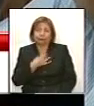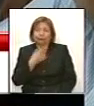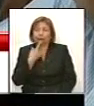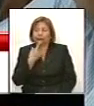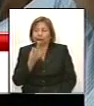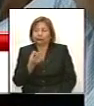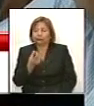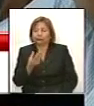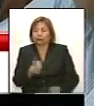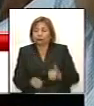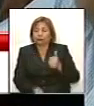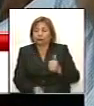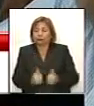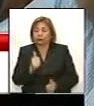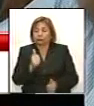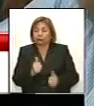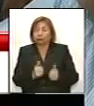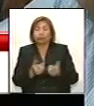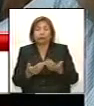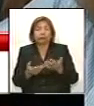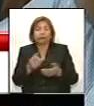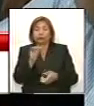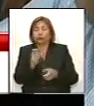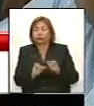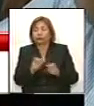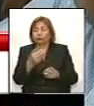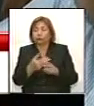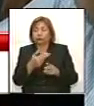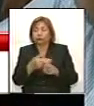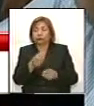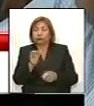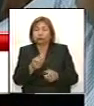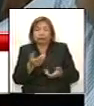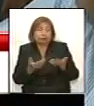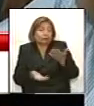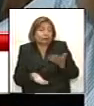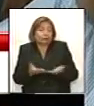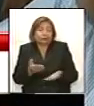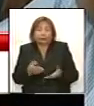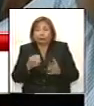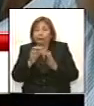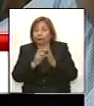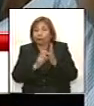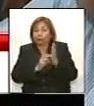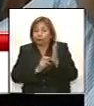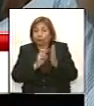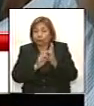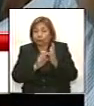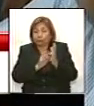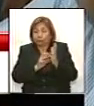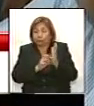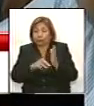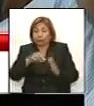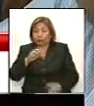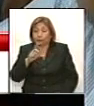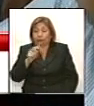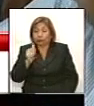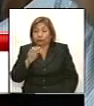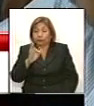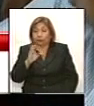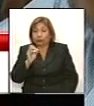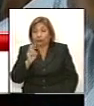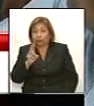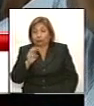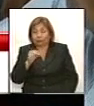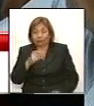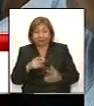mencione cuál sería el nombre del usuario, porque en cierta manera la plataforma, en ese caso, en este año, por ejemplo, como les ponía